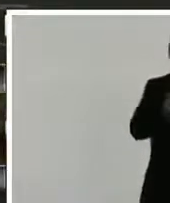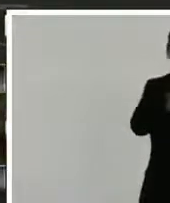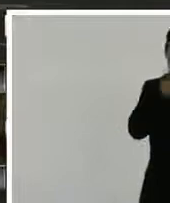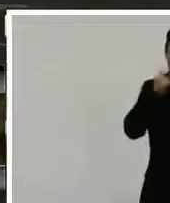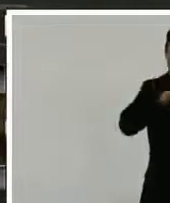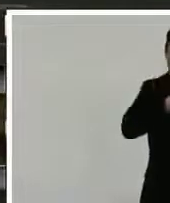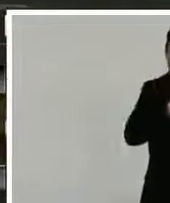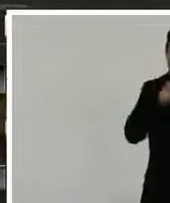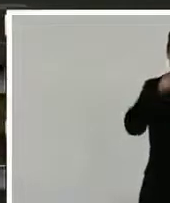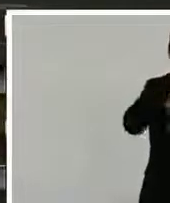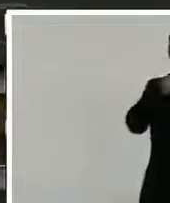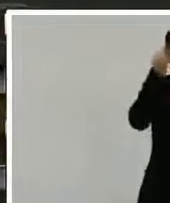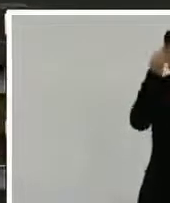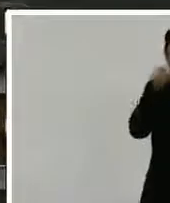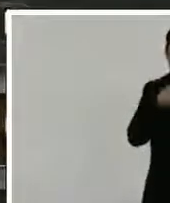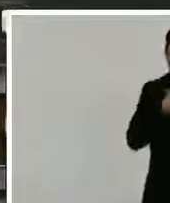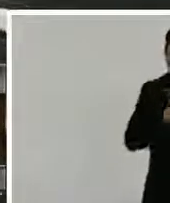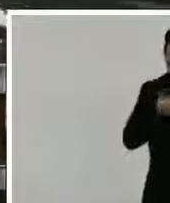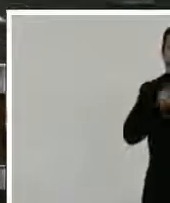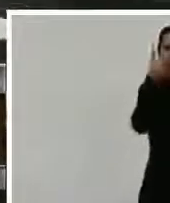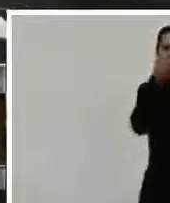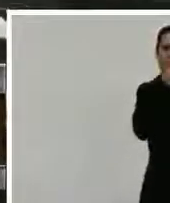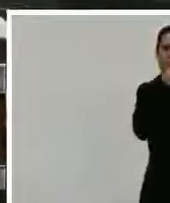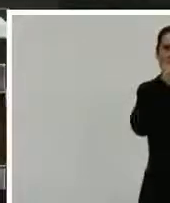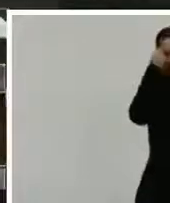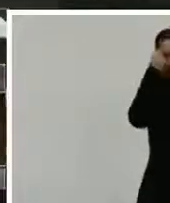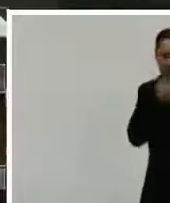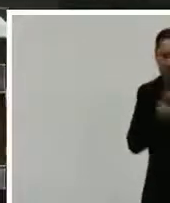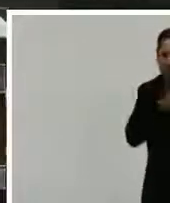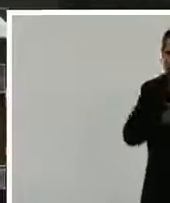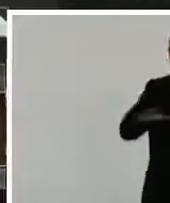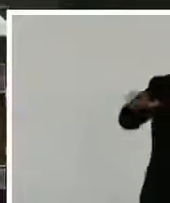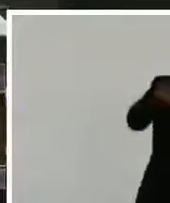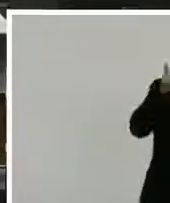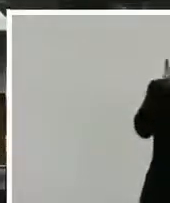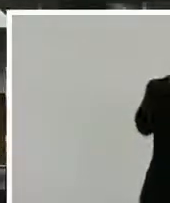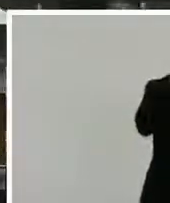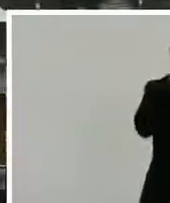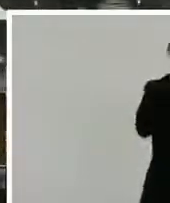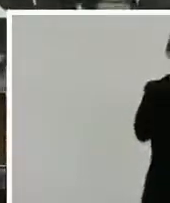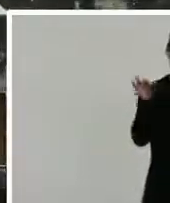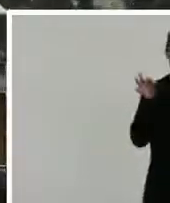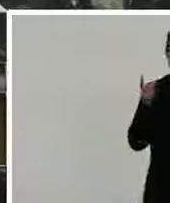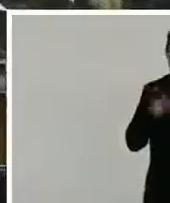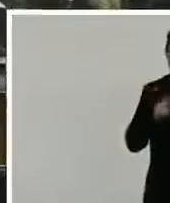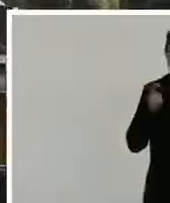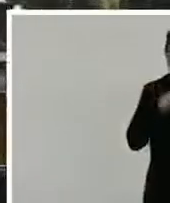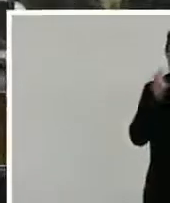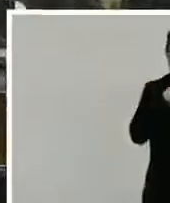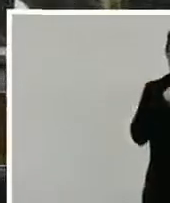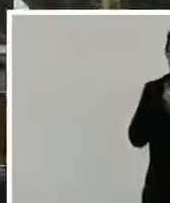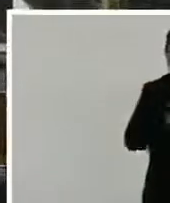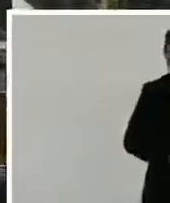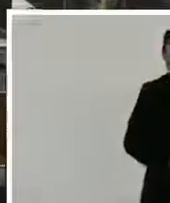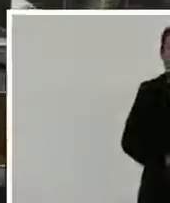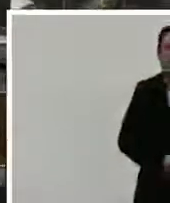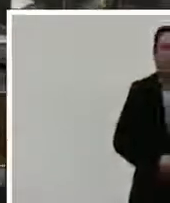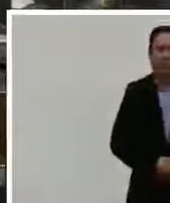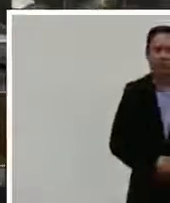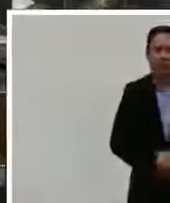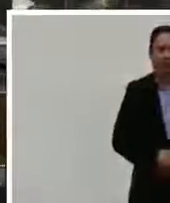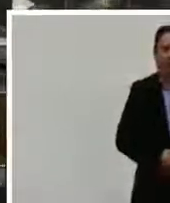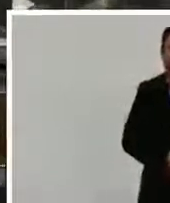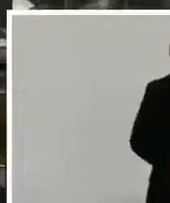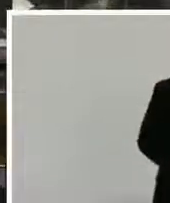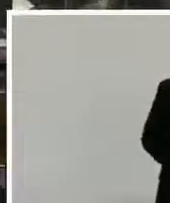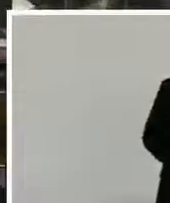el sistema electrónico hasta por dos minutos para que las diputadas y los diputados registren su asistencia